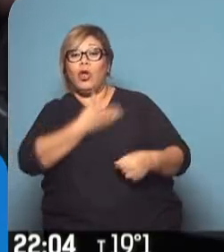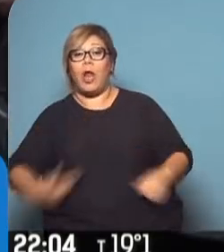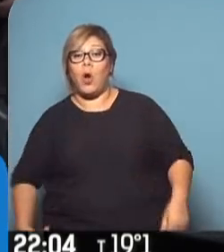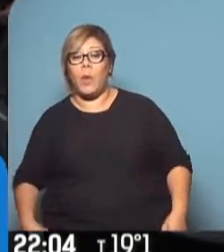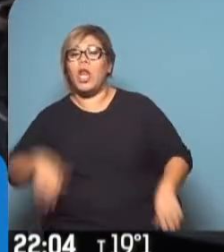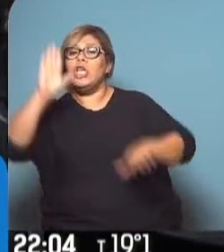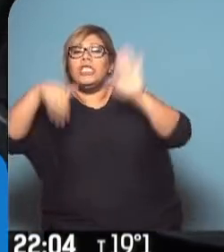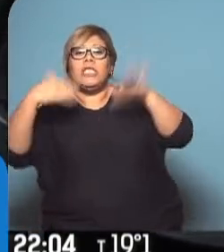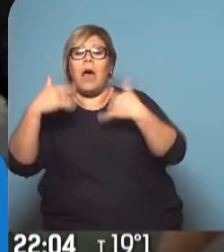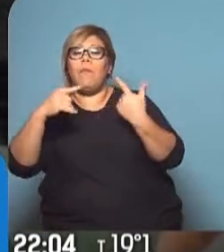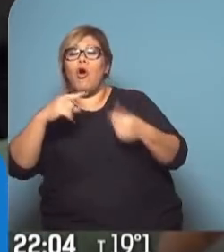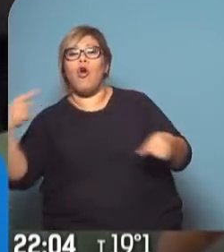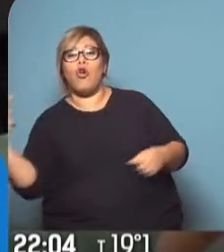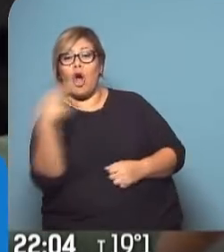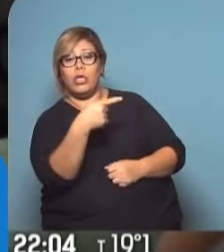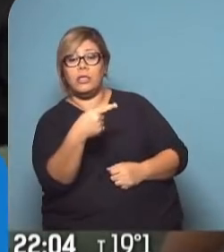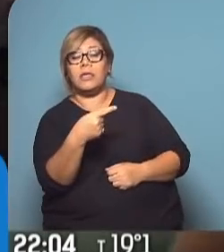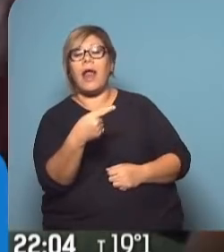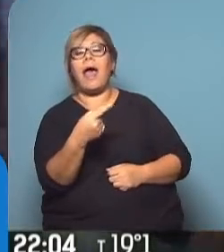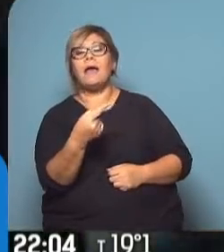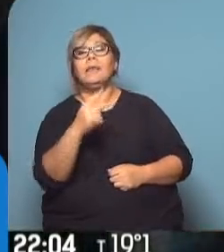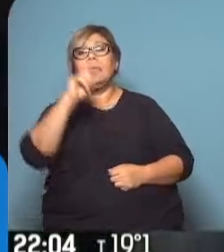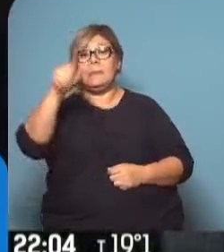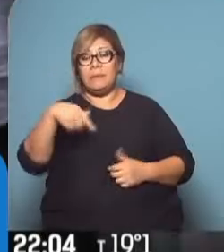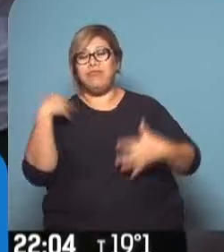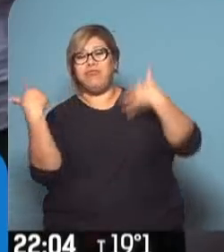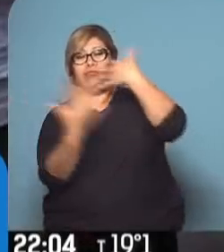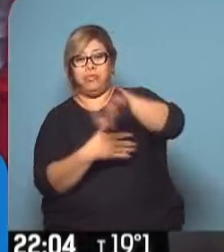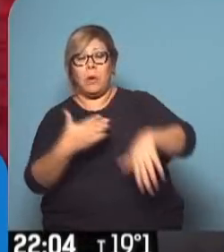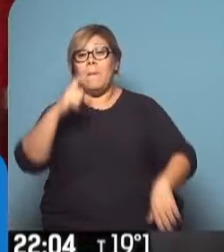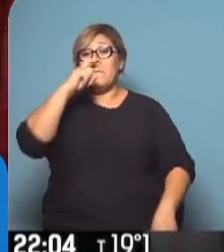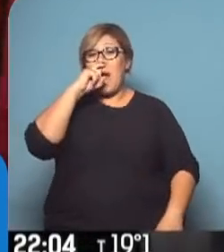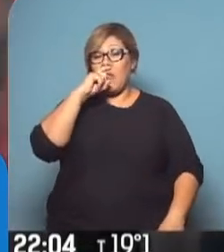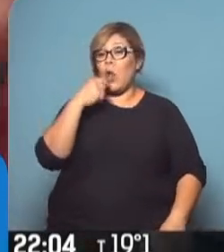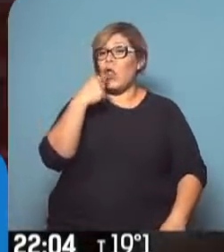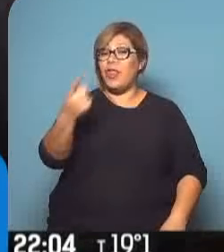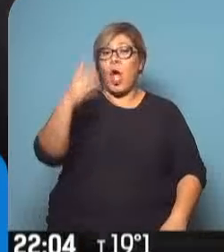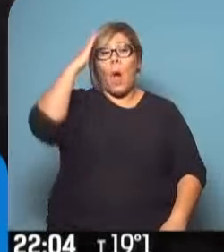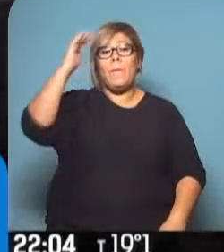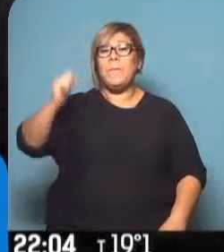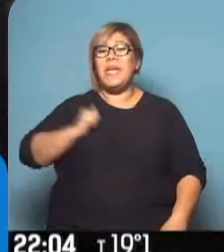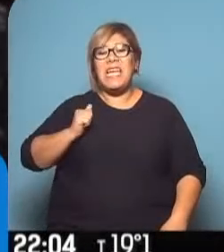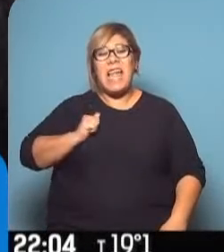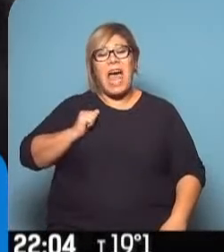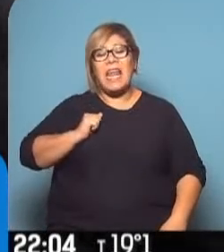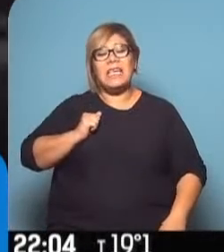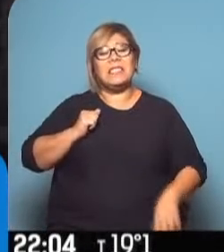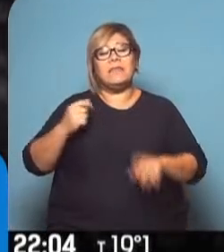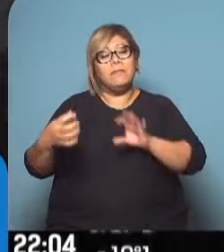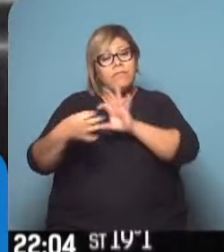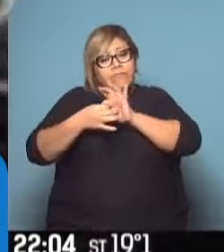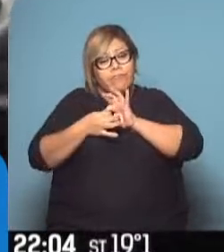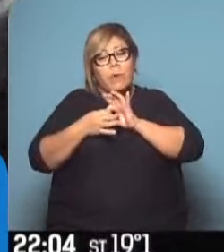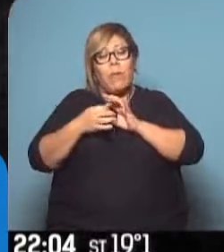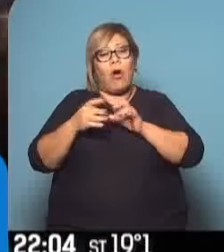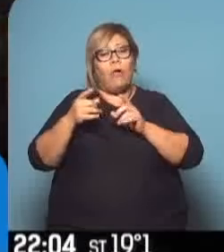divisiones internas en las Fuerzas Armadas. Si bien Maduro aseguró que los militares son leales a su mandato, un pequeño grupo de sublevados, bajo las órdenes